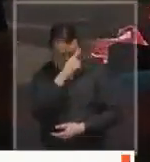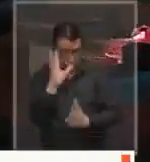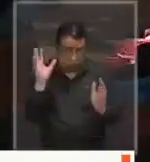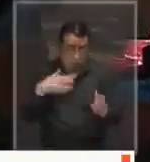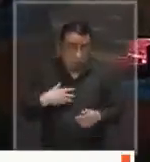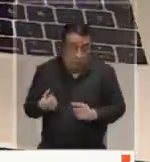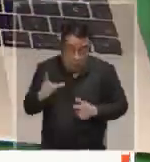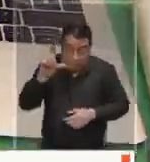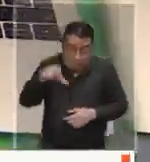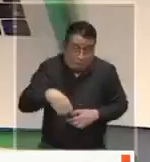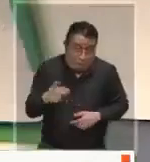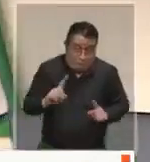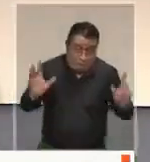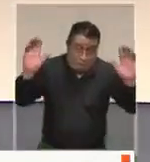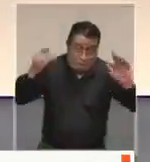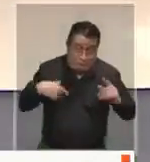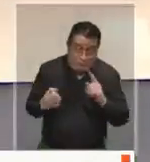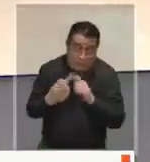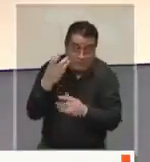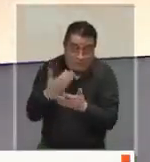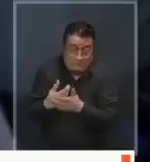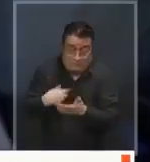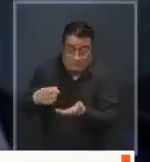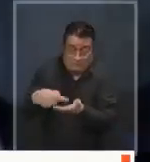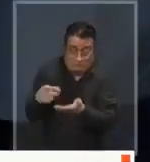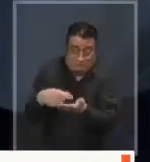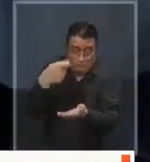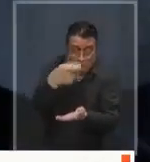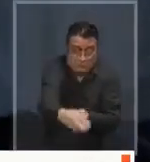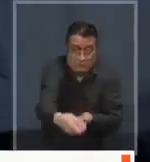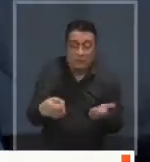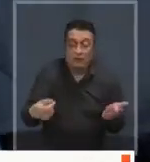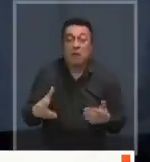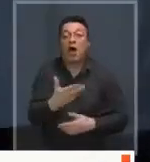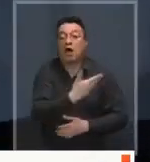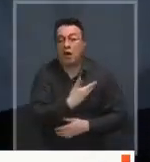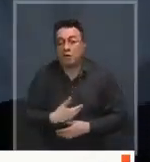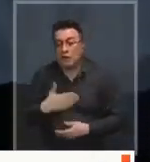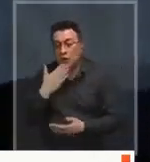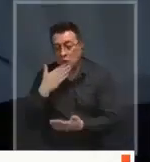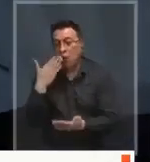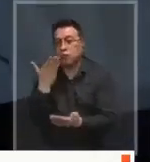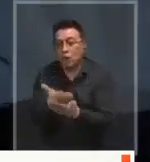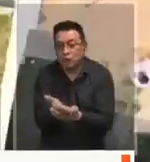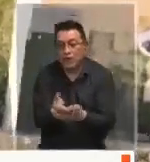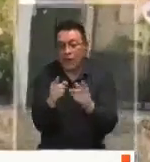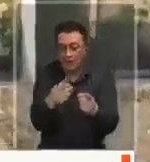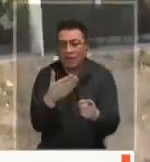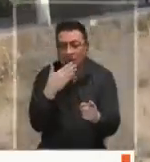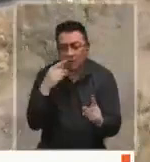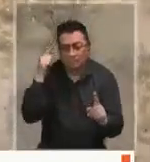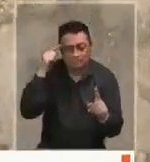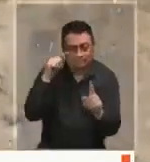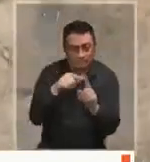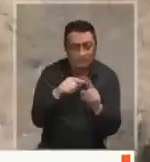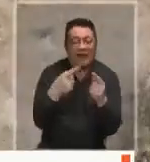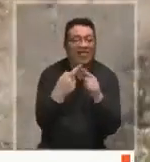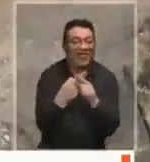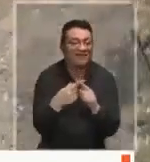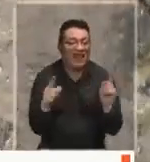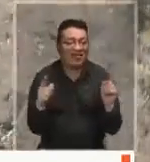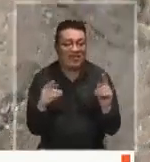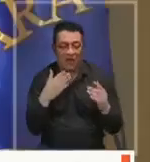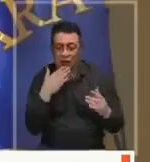vez. Volviendo a la propuesta, el gobierno tiene su propia iniciativa con el mismo objetivo, pero planteado de forma